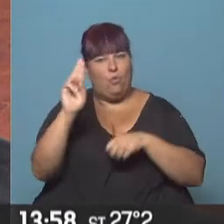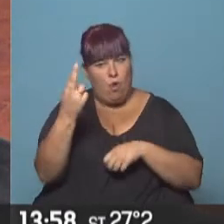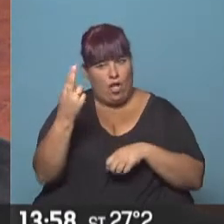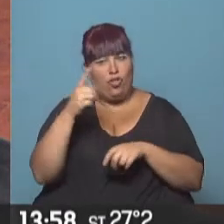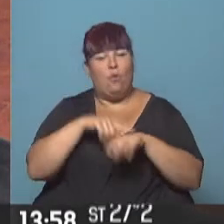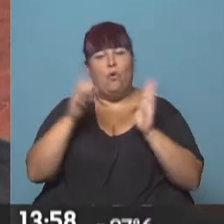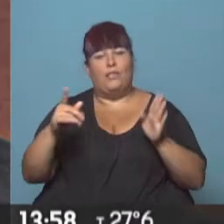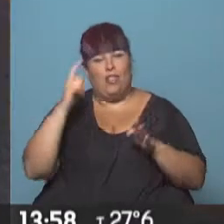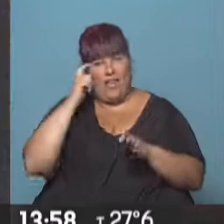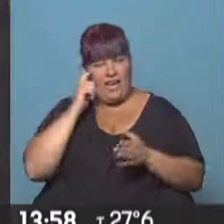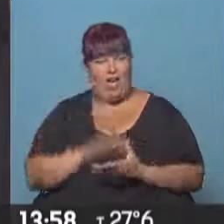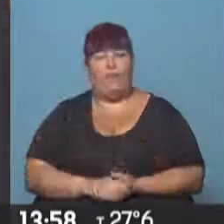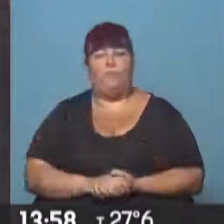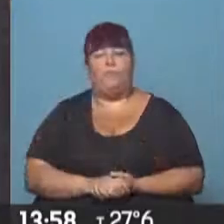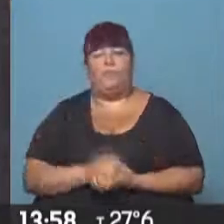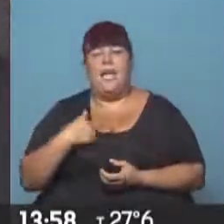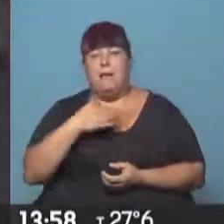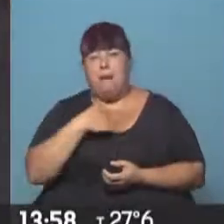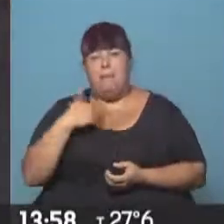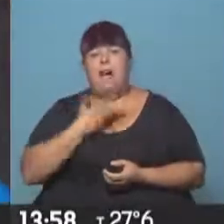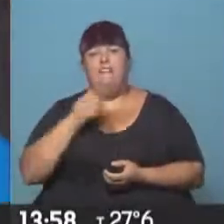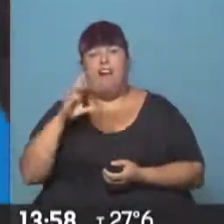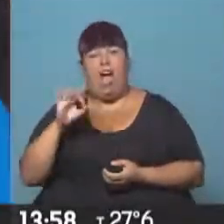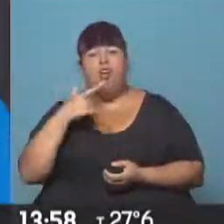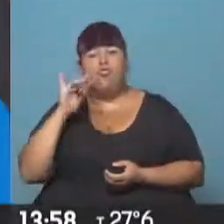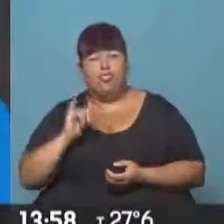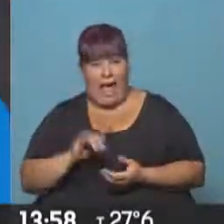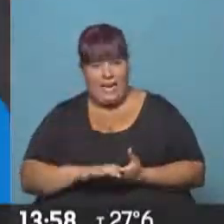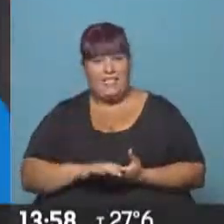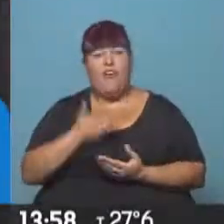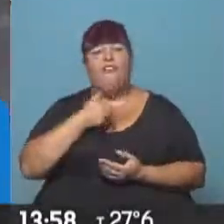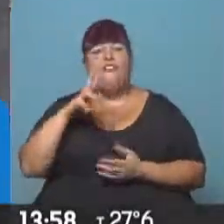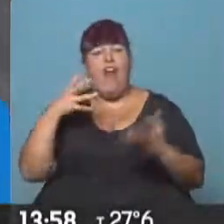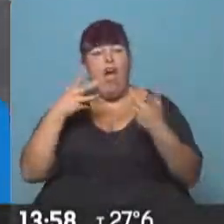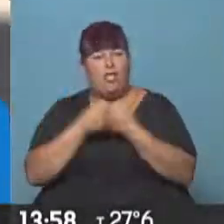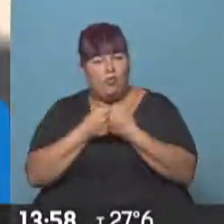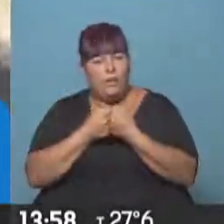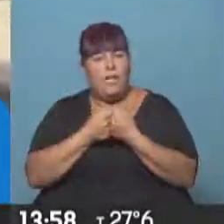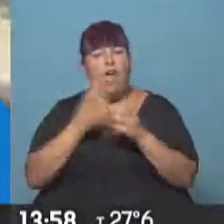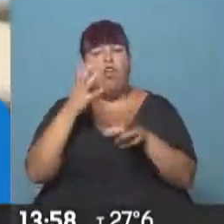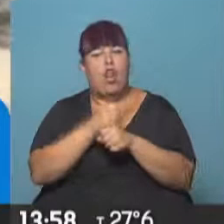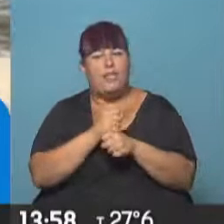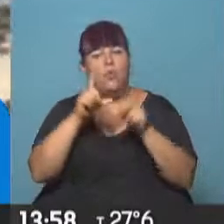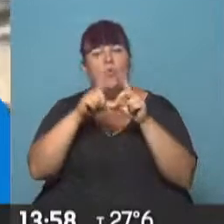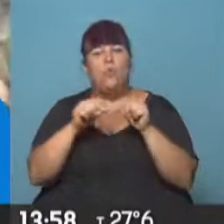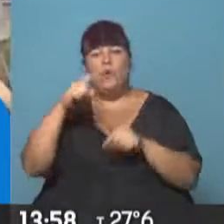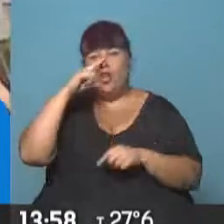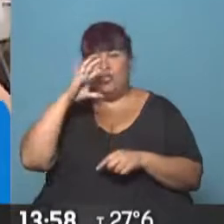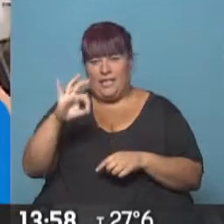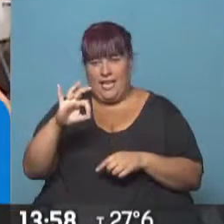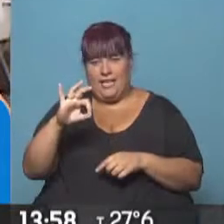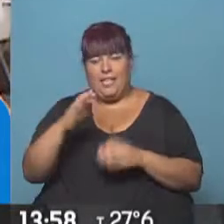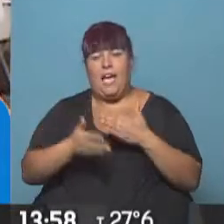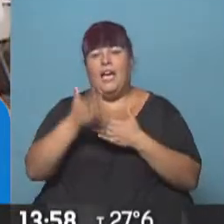fallecidos durante el mes de enero. Soy la mamá de Franco Sánchez. Franco fue atropellado por un colectivo de la línea 70 en